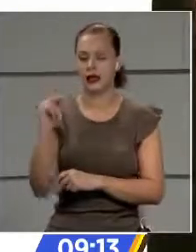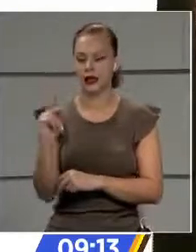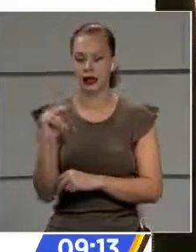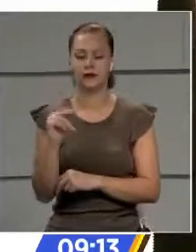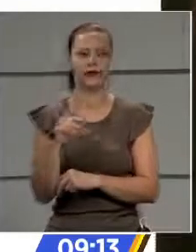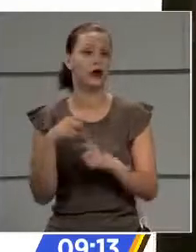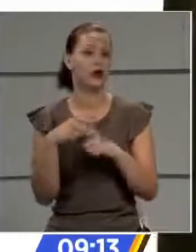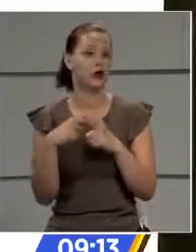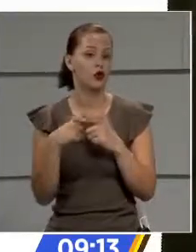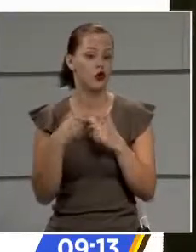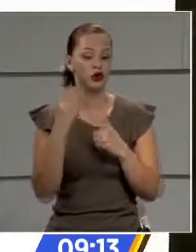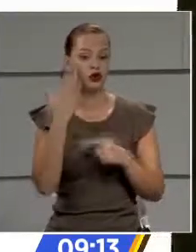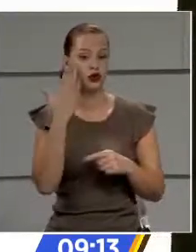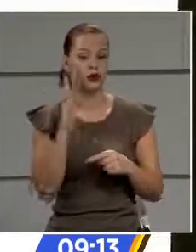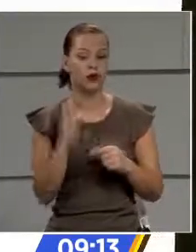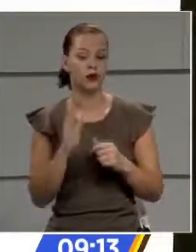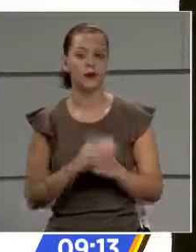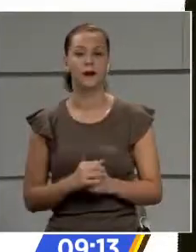no sé, vamos